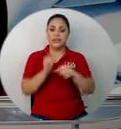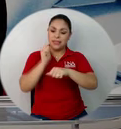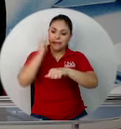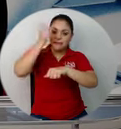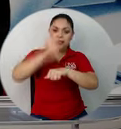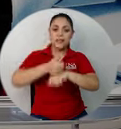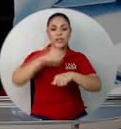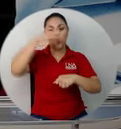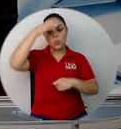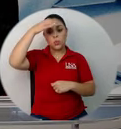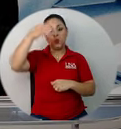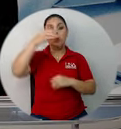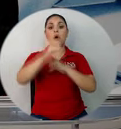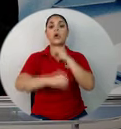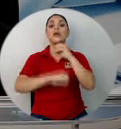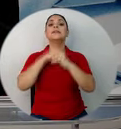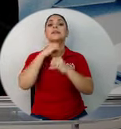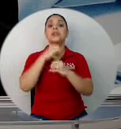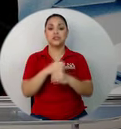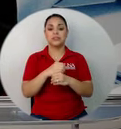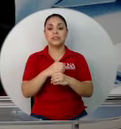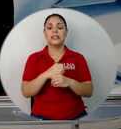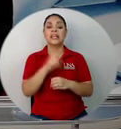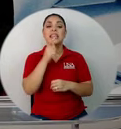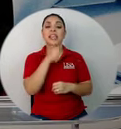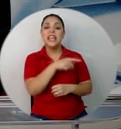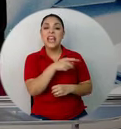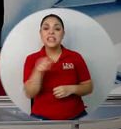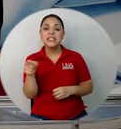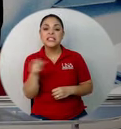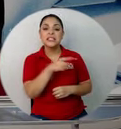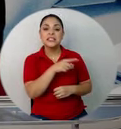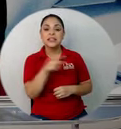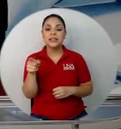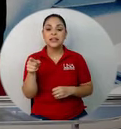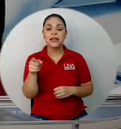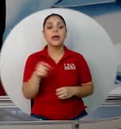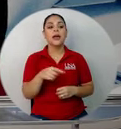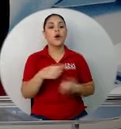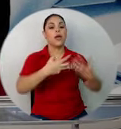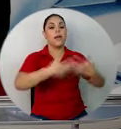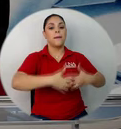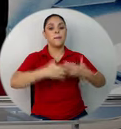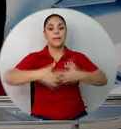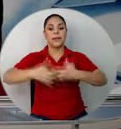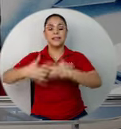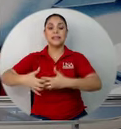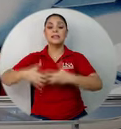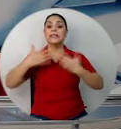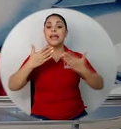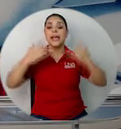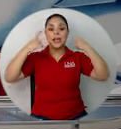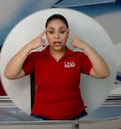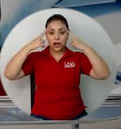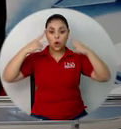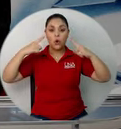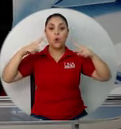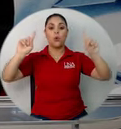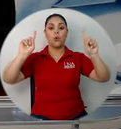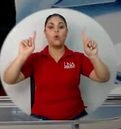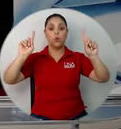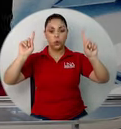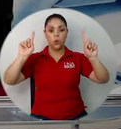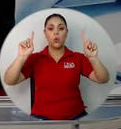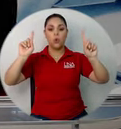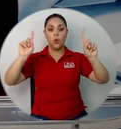cultura organizacional? Son aquellas organizaciones que han logrado, voy a decir yo, que encontrar la ecuación entre lo